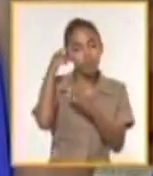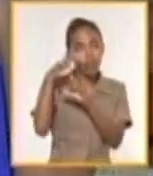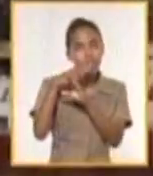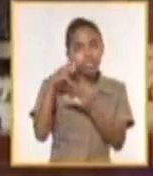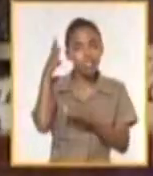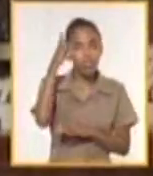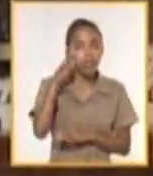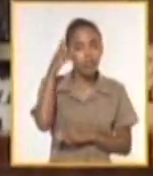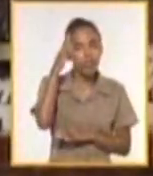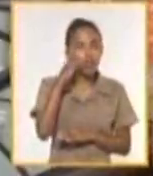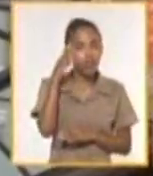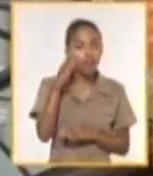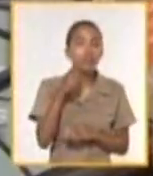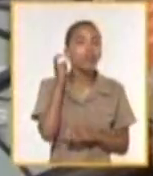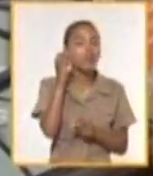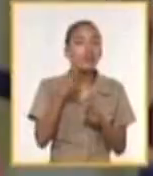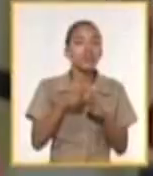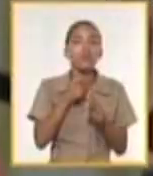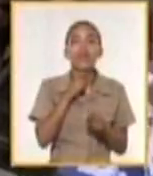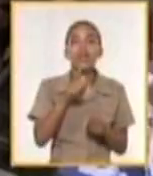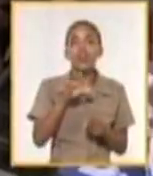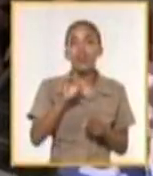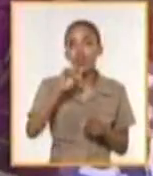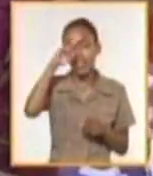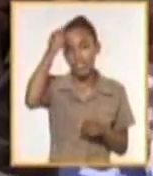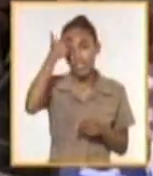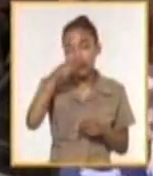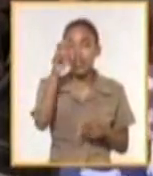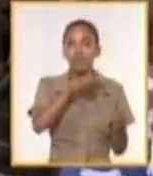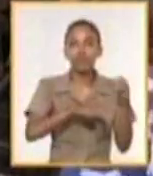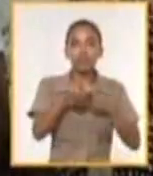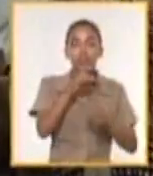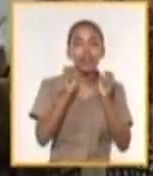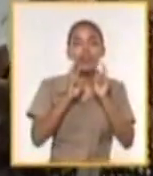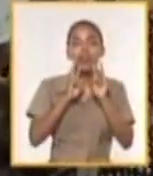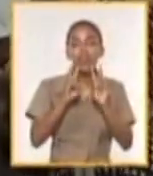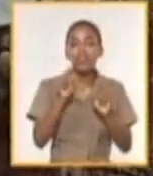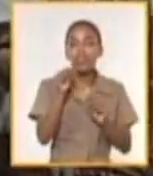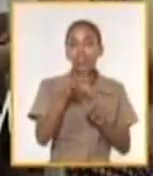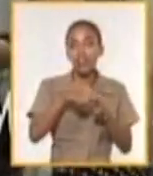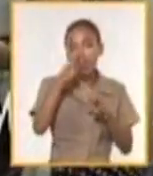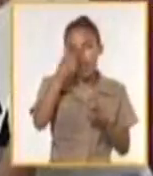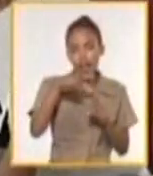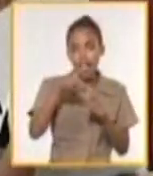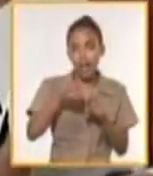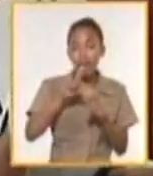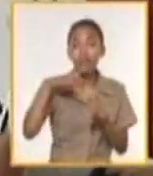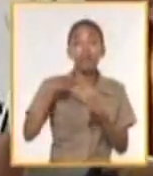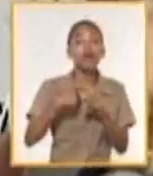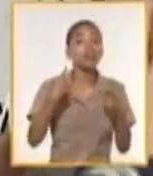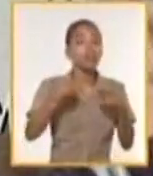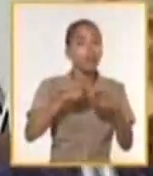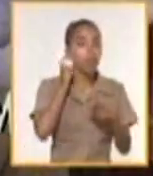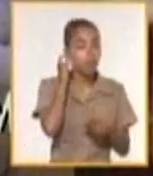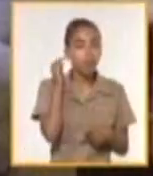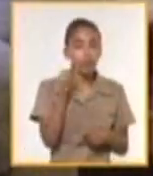Barona, investigadora de la vida y obra de Armando Har y quien fuera también su compañera de vida. Además de preservar la memoria